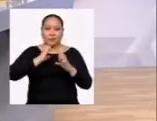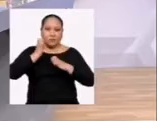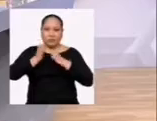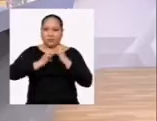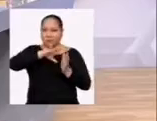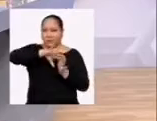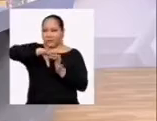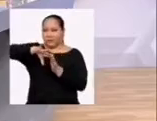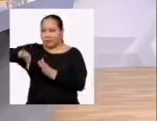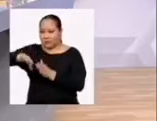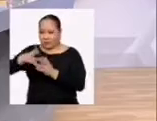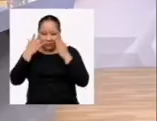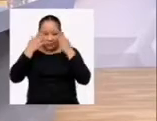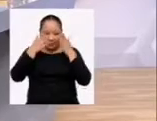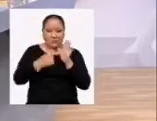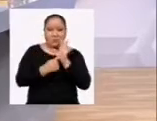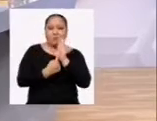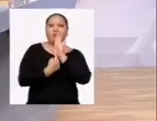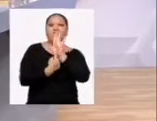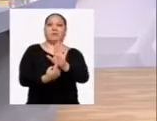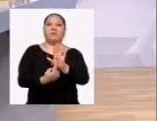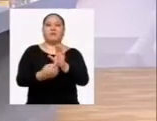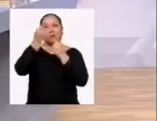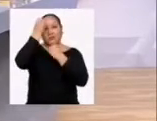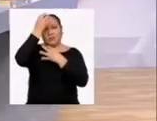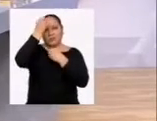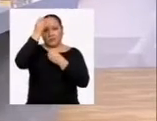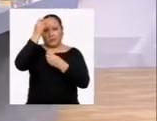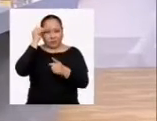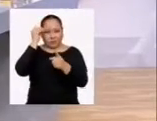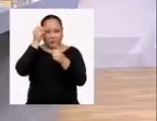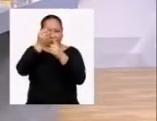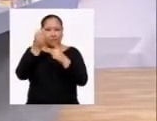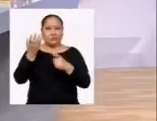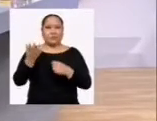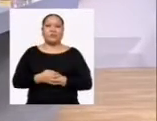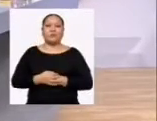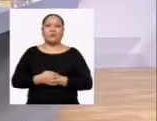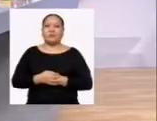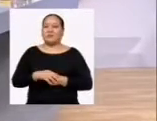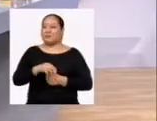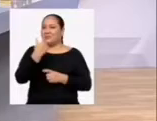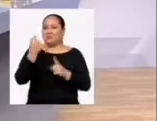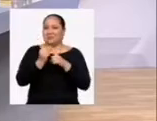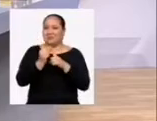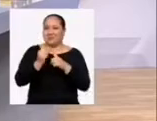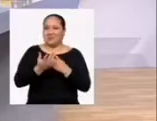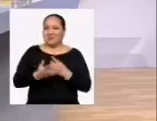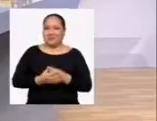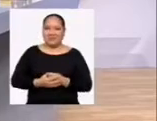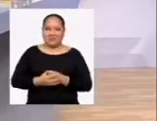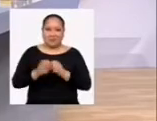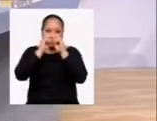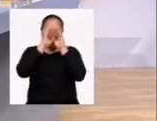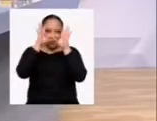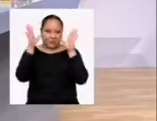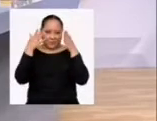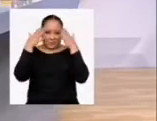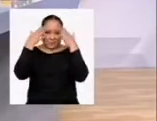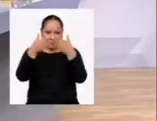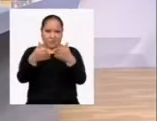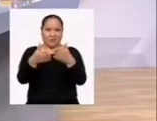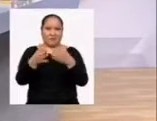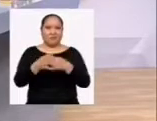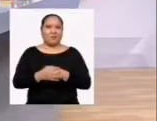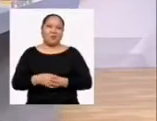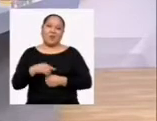para enfocarnos en transmitir información de manera objetiva. En otras palabras, claro y sin rodeos.